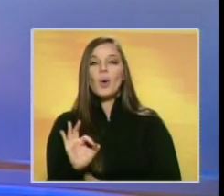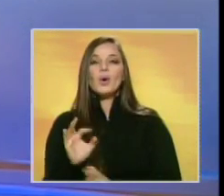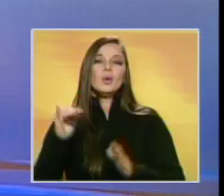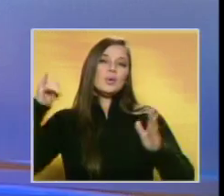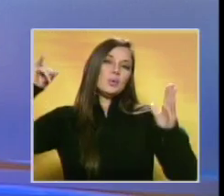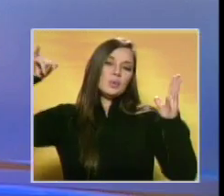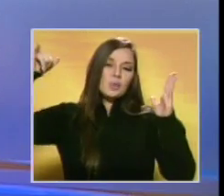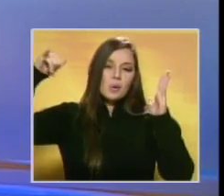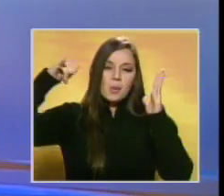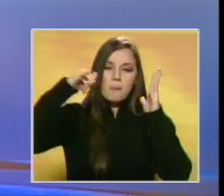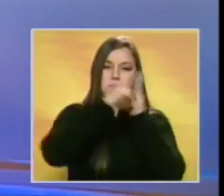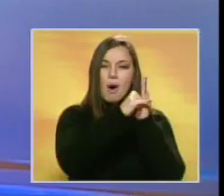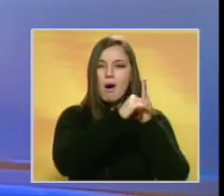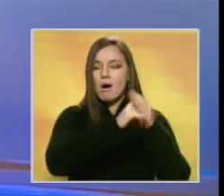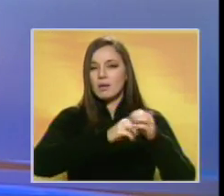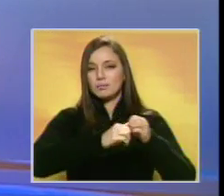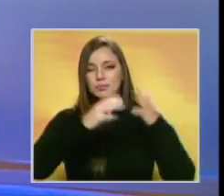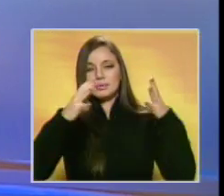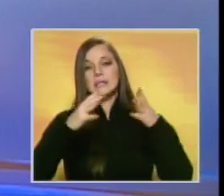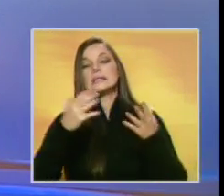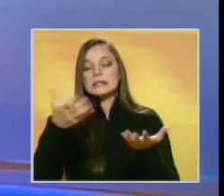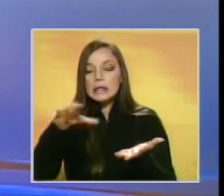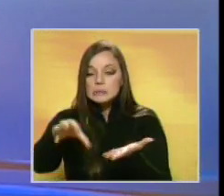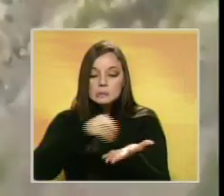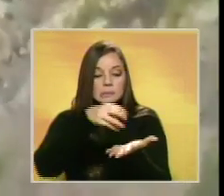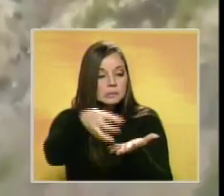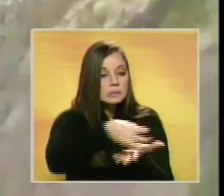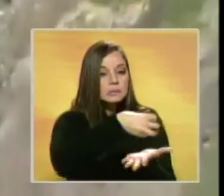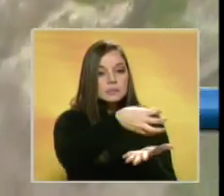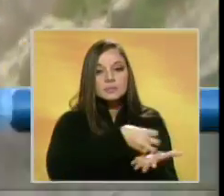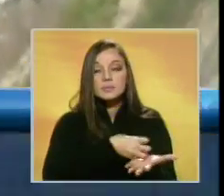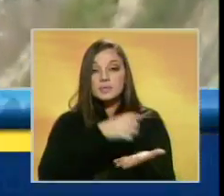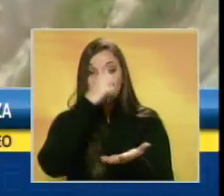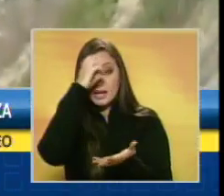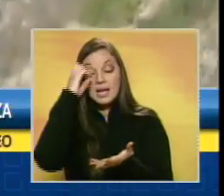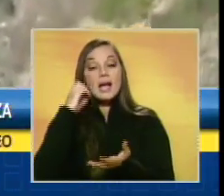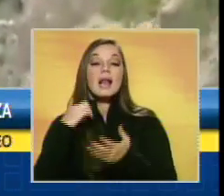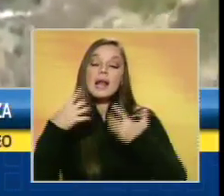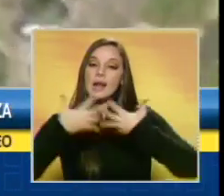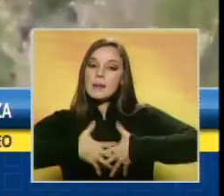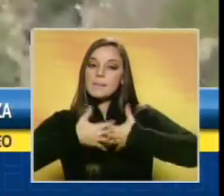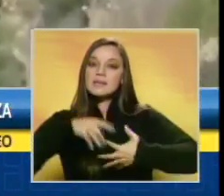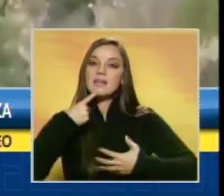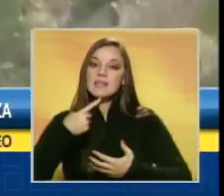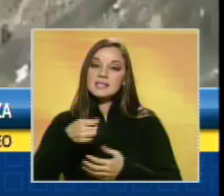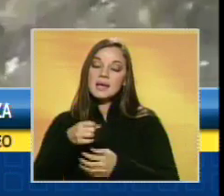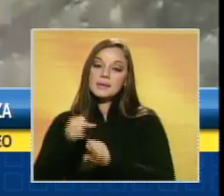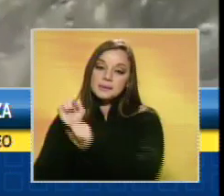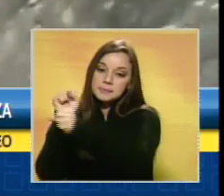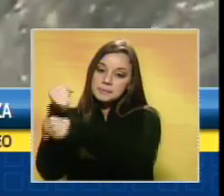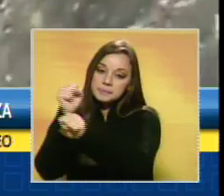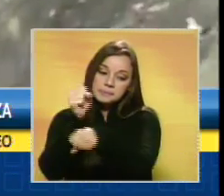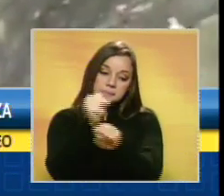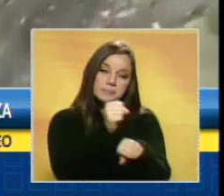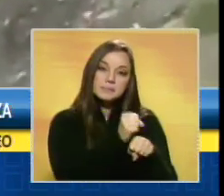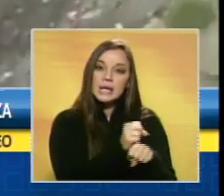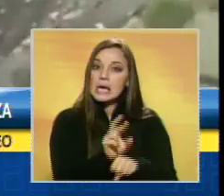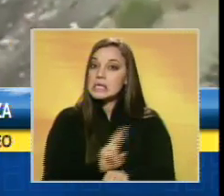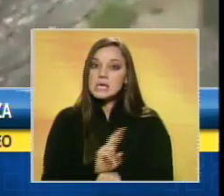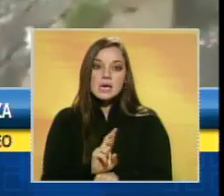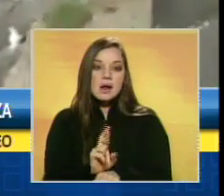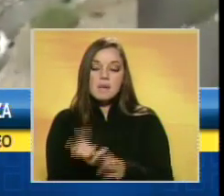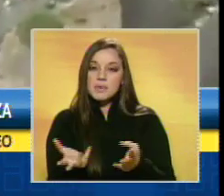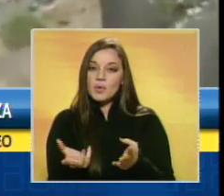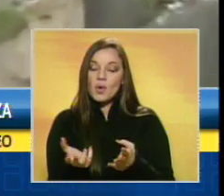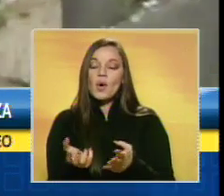estrelló en los Alpes franceses han sido recuperados. En un comunicado, la empresa resaltó que los trabajos de limpieza avanzan más rápido de lo esperado